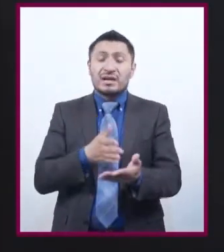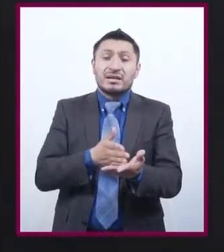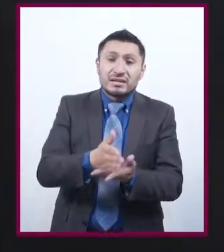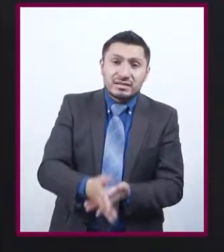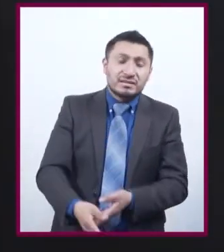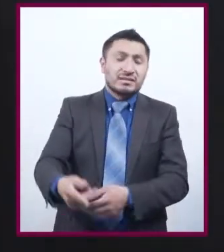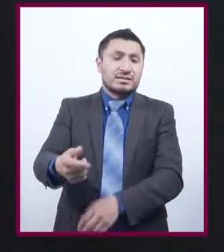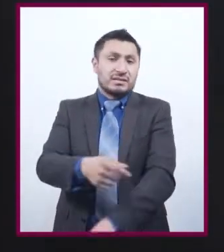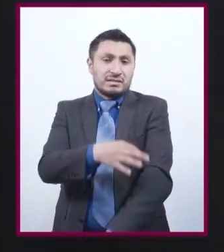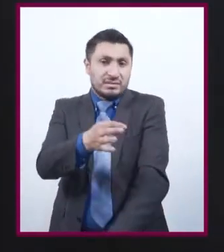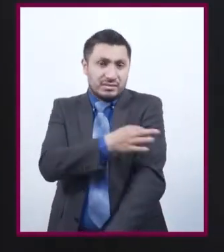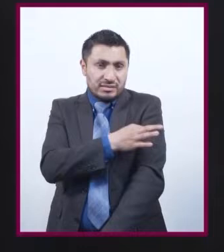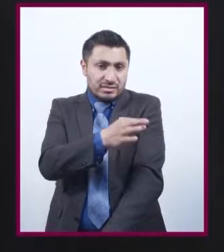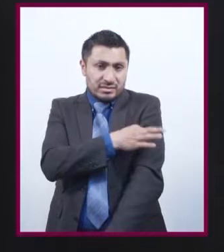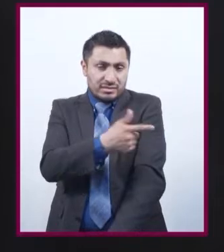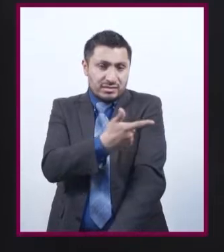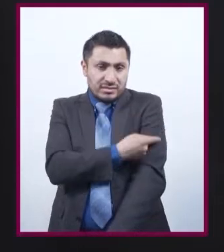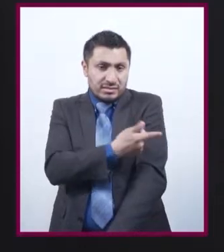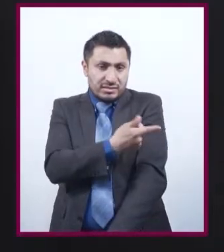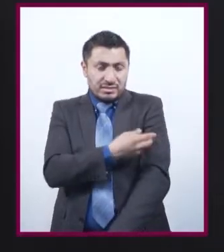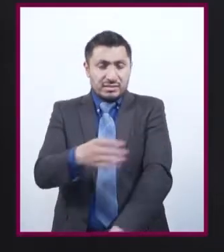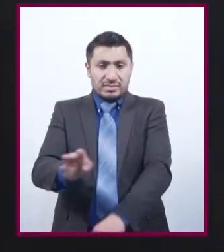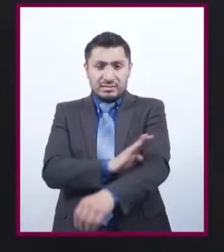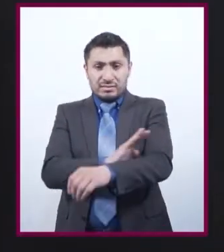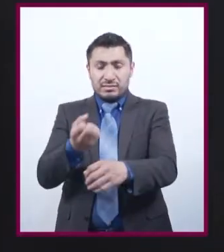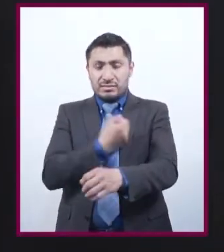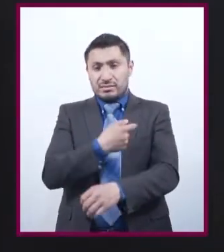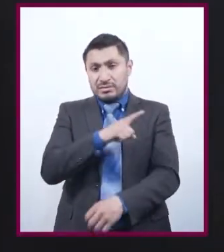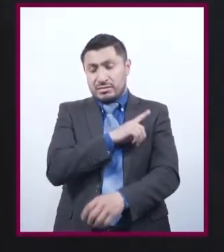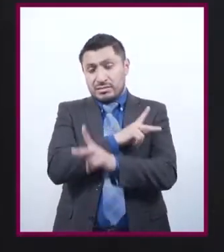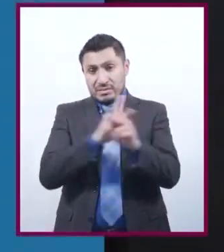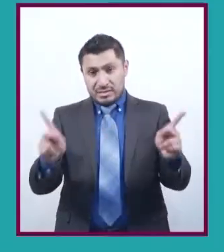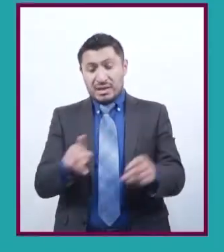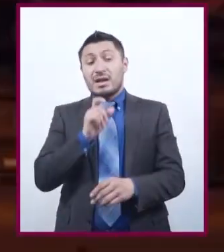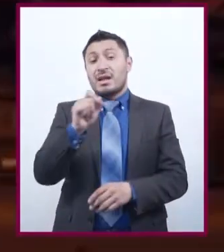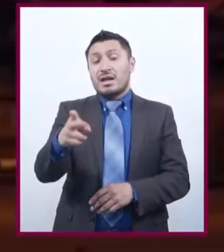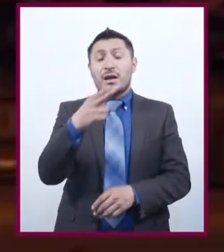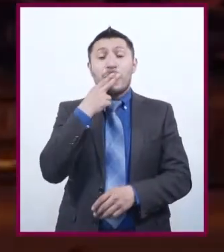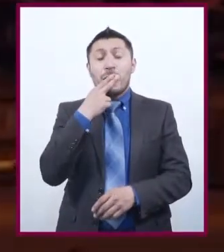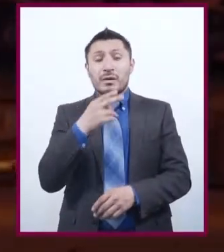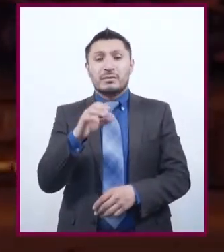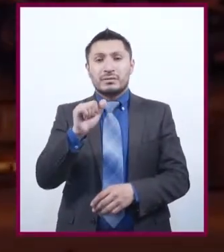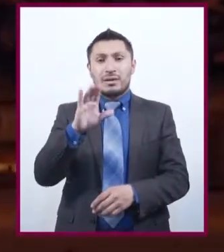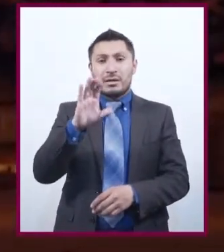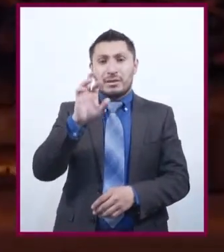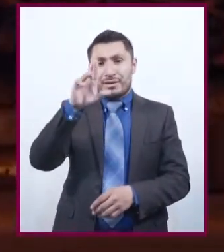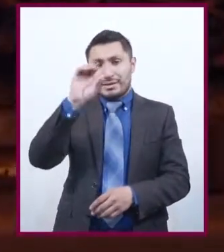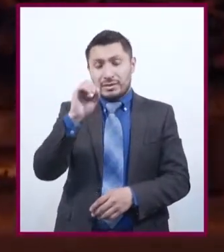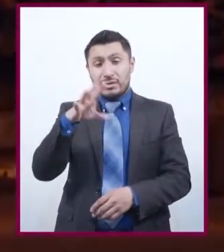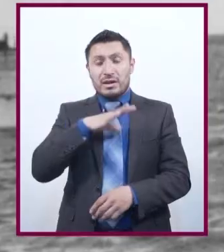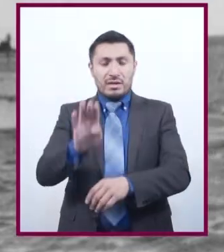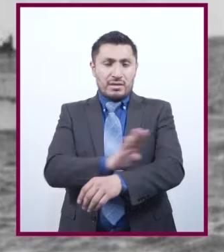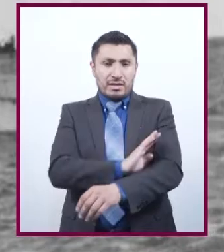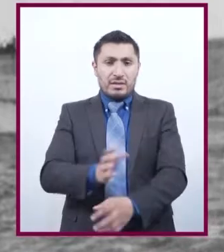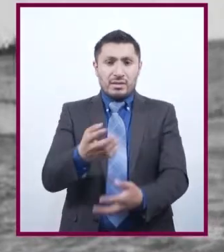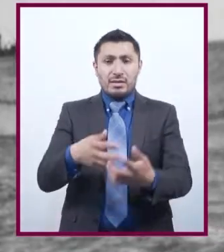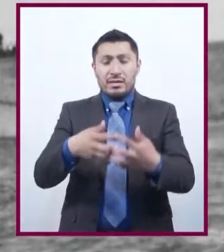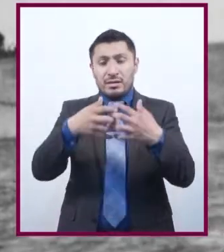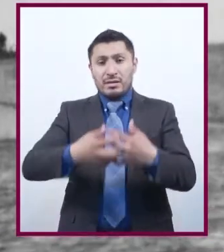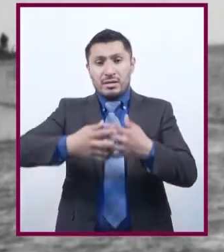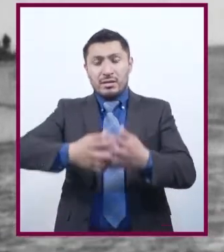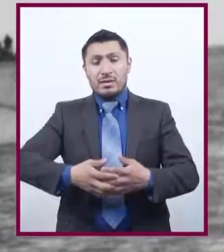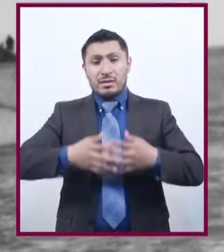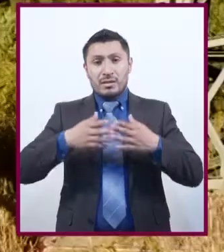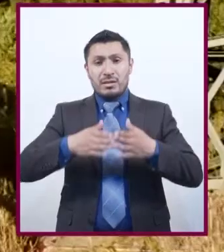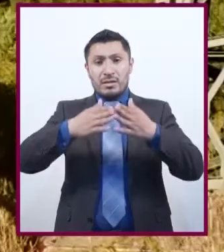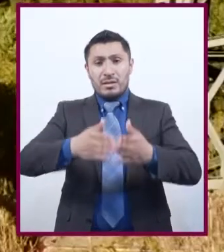hice tuvo acceso a las vacunas En beneficio de la salud pública además con el uso del acero se benefició a